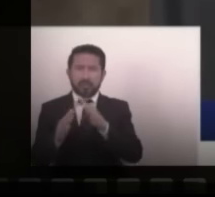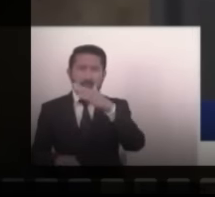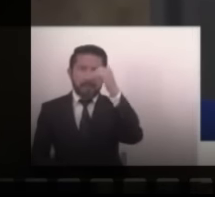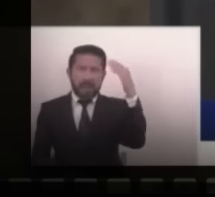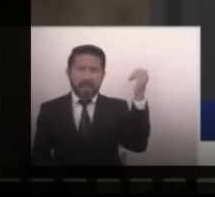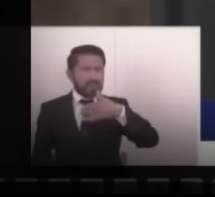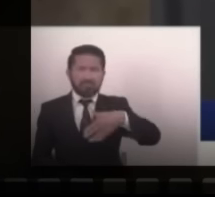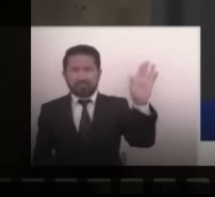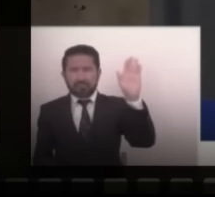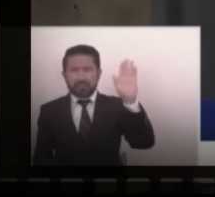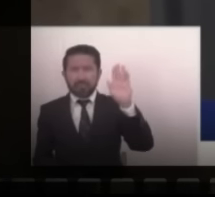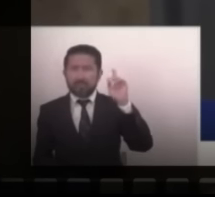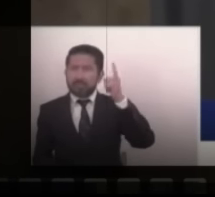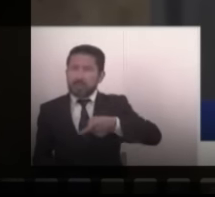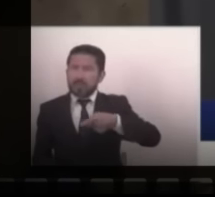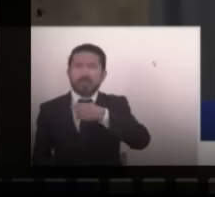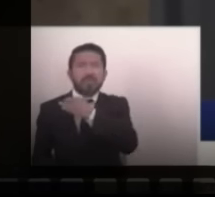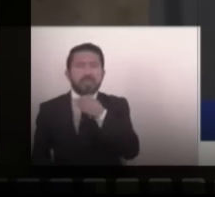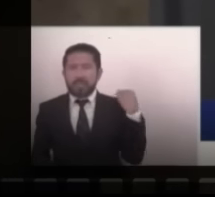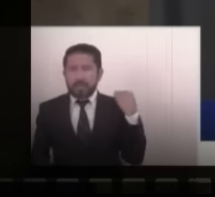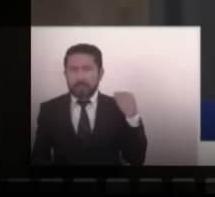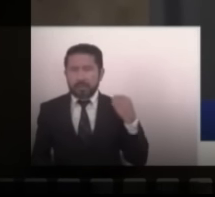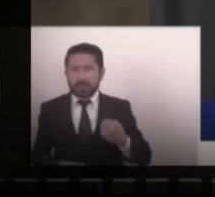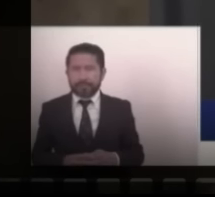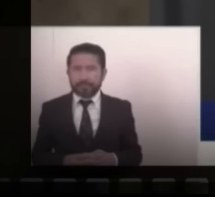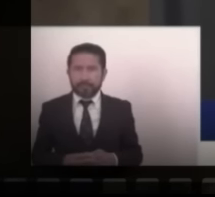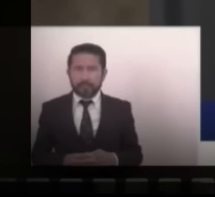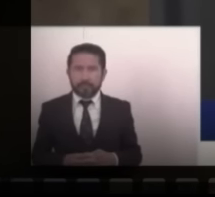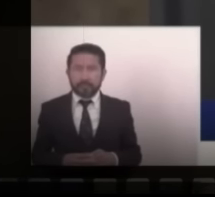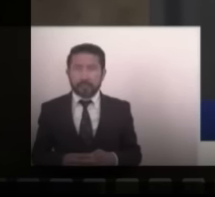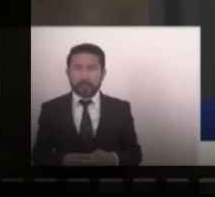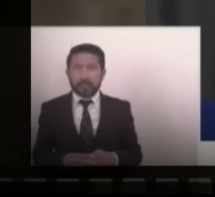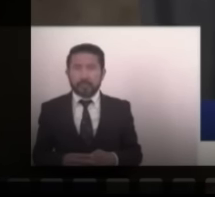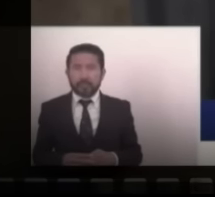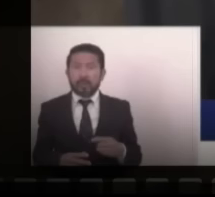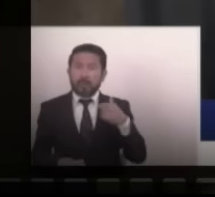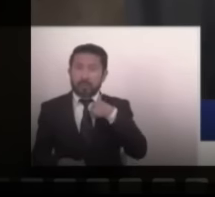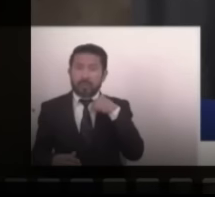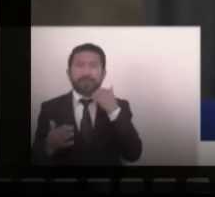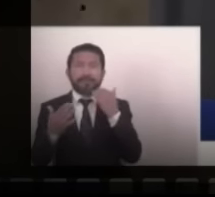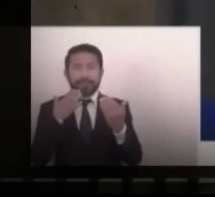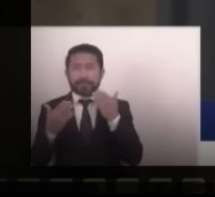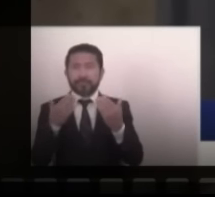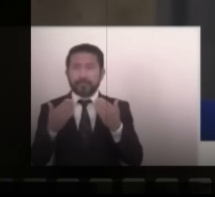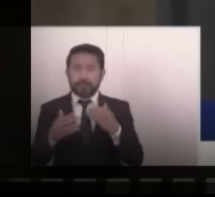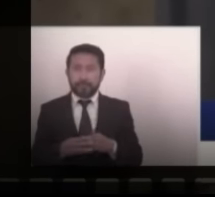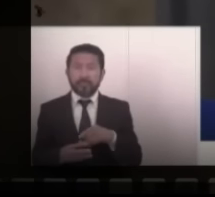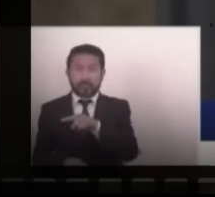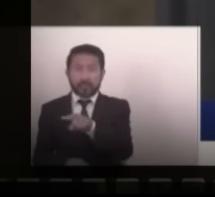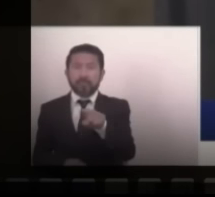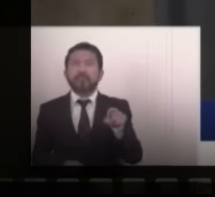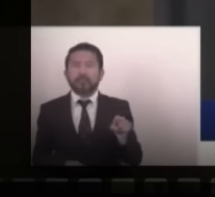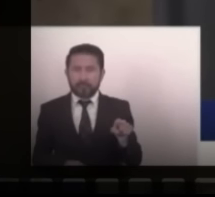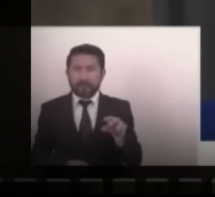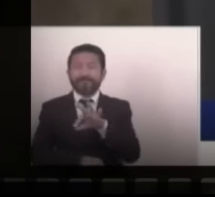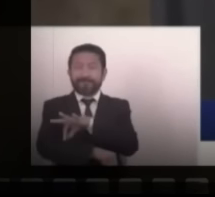país porque lo amenazaron de muerte voy a dirigirme a usted